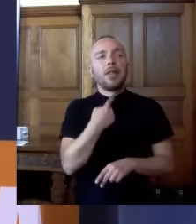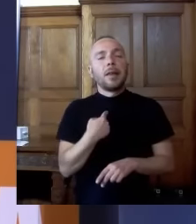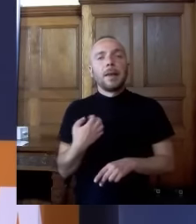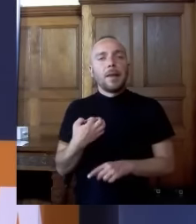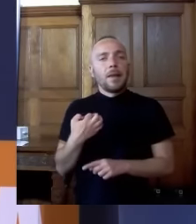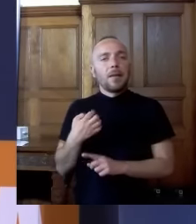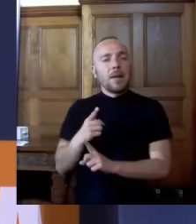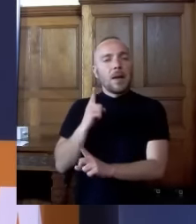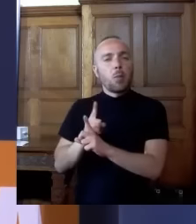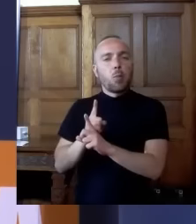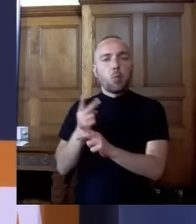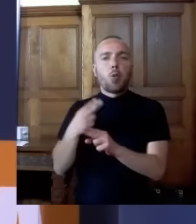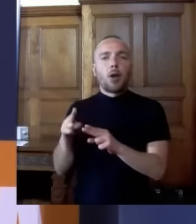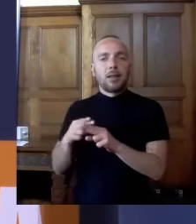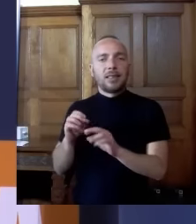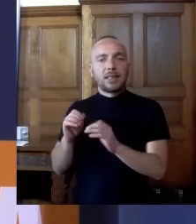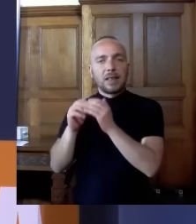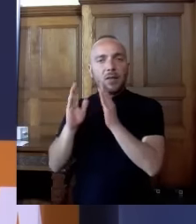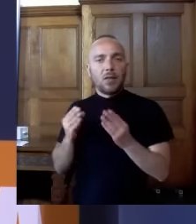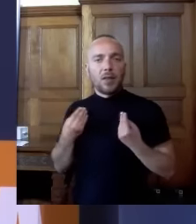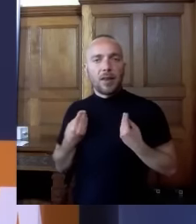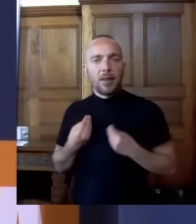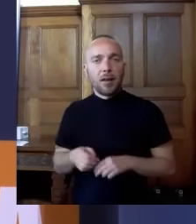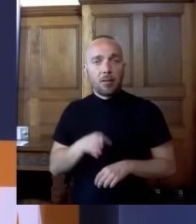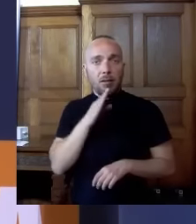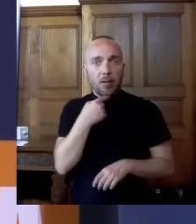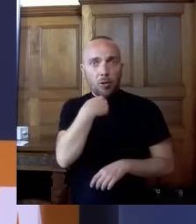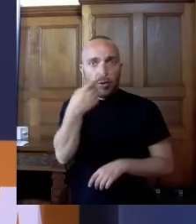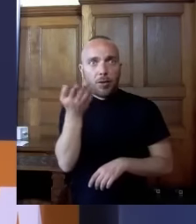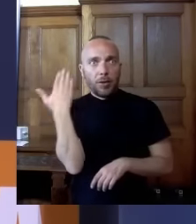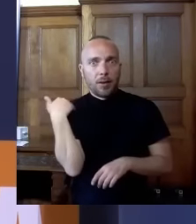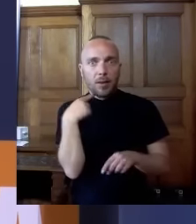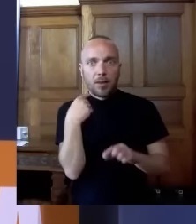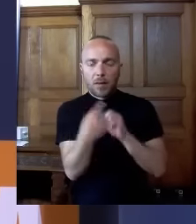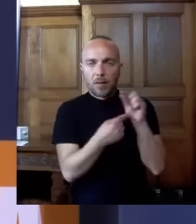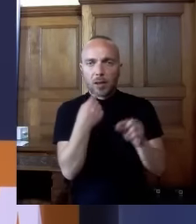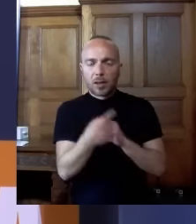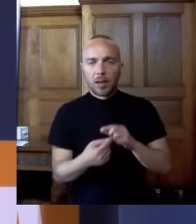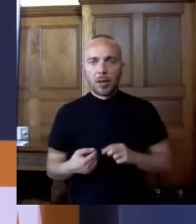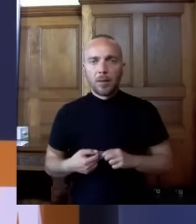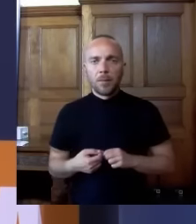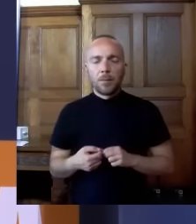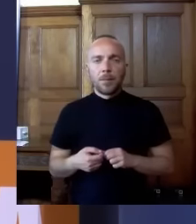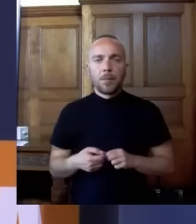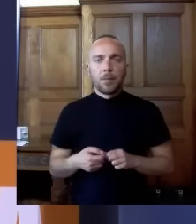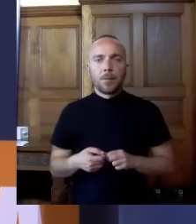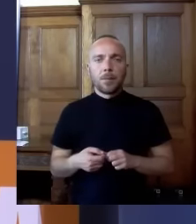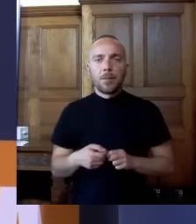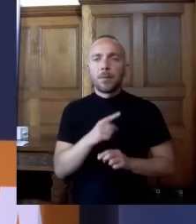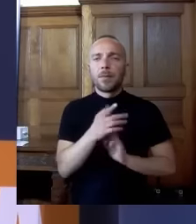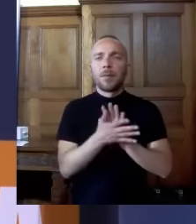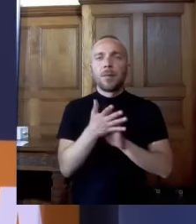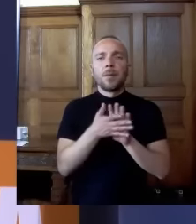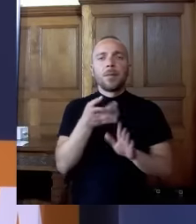atacar las políticas de vivienda como decían el otro día en el debate verdad aludiendo además a una